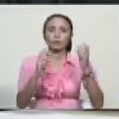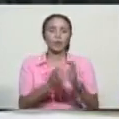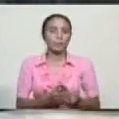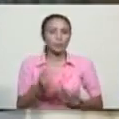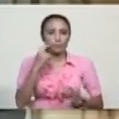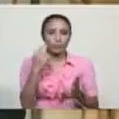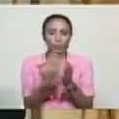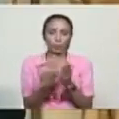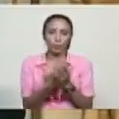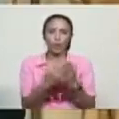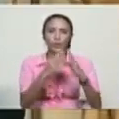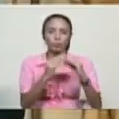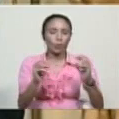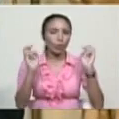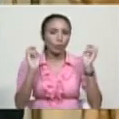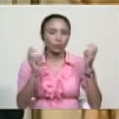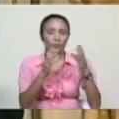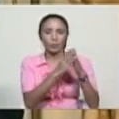juego.